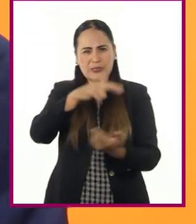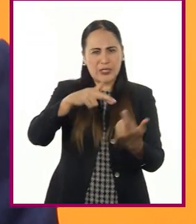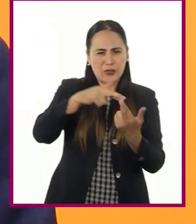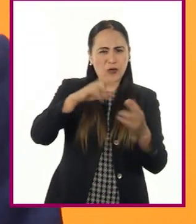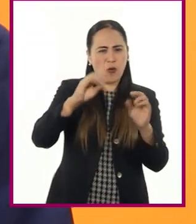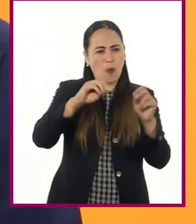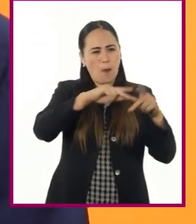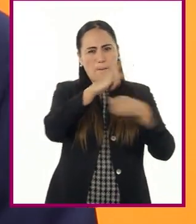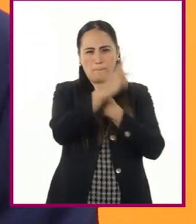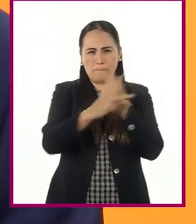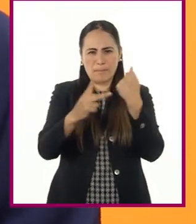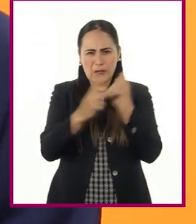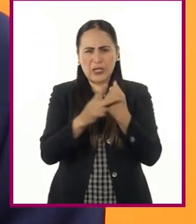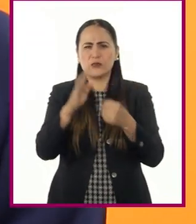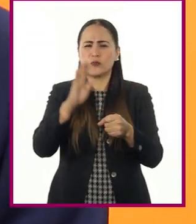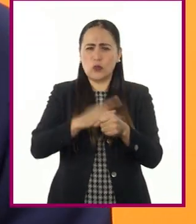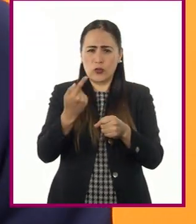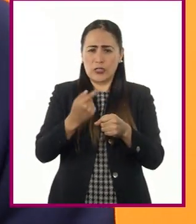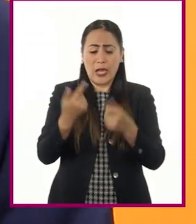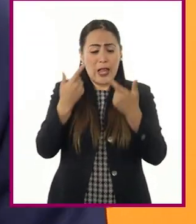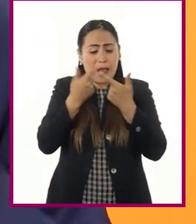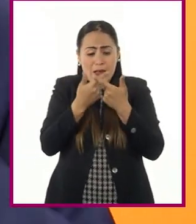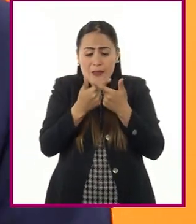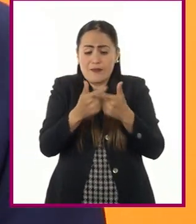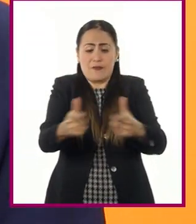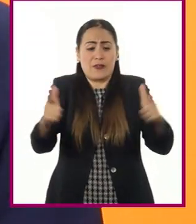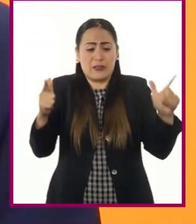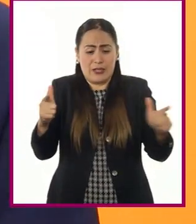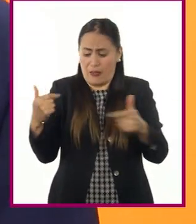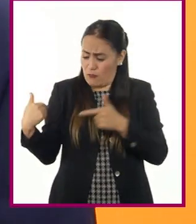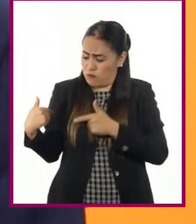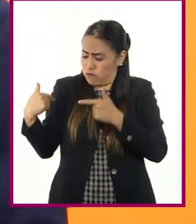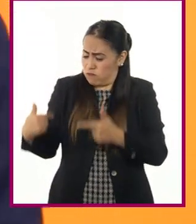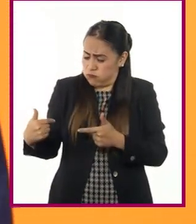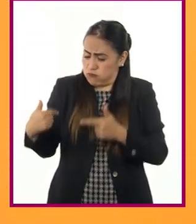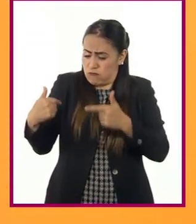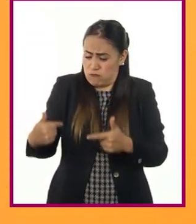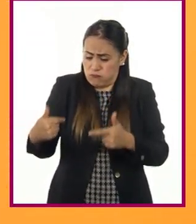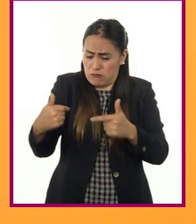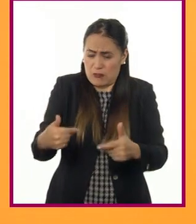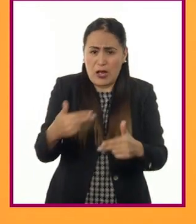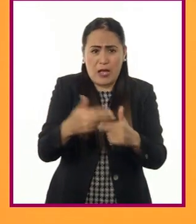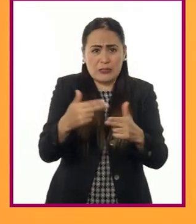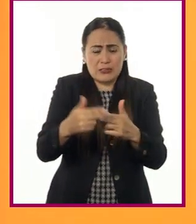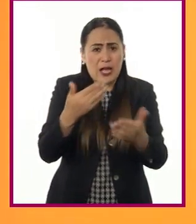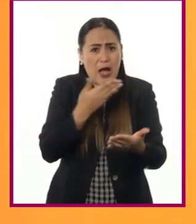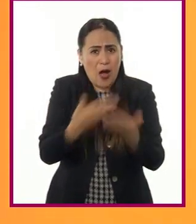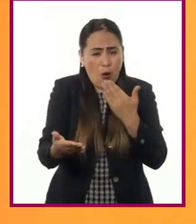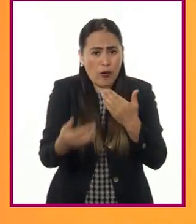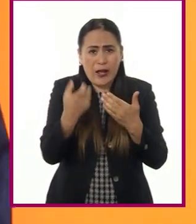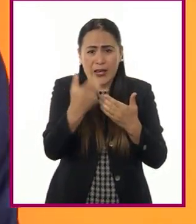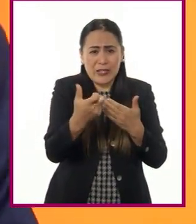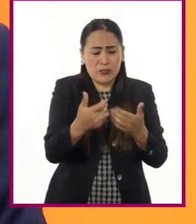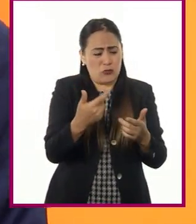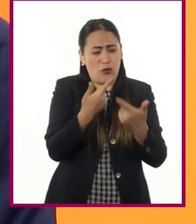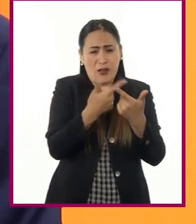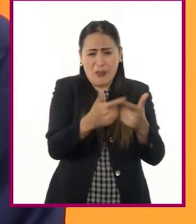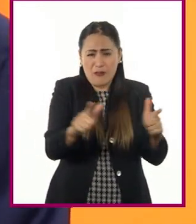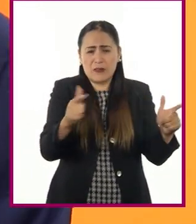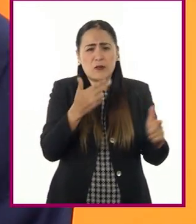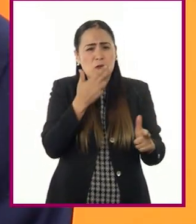libertad ha costado el sacrificio de muchas generaciones y es un bien colectivo que debemos preservar